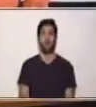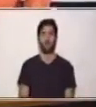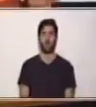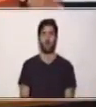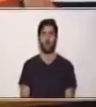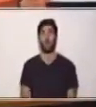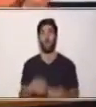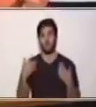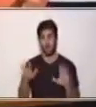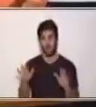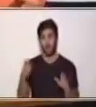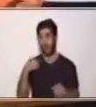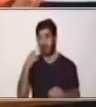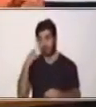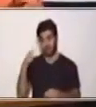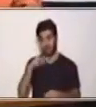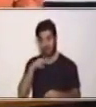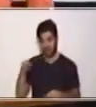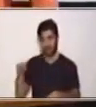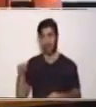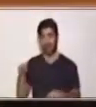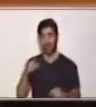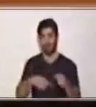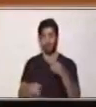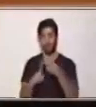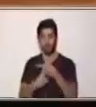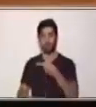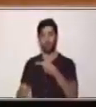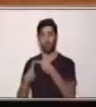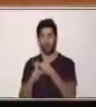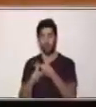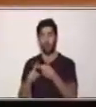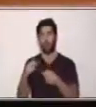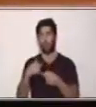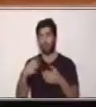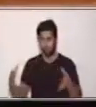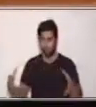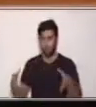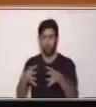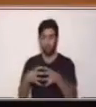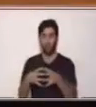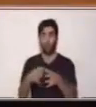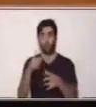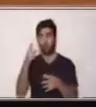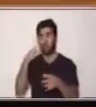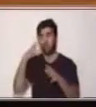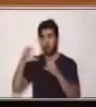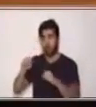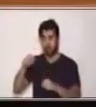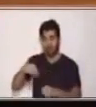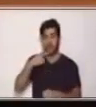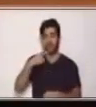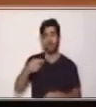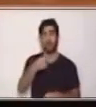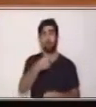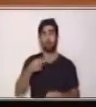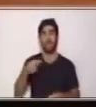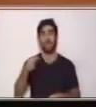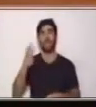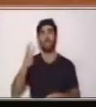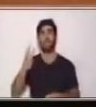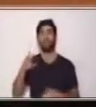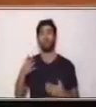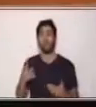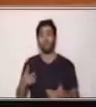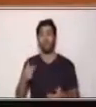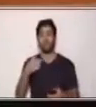ahora? Ya tengo los números de la suma. Los voy a unir. ¿Cuántos voy a quitar? Voy a quitar en este